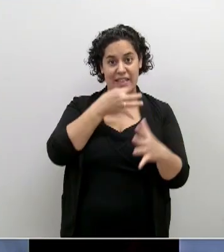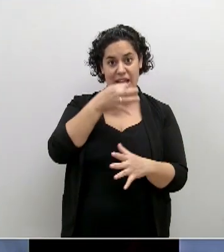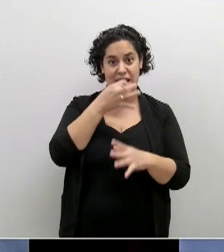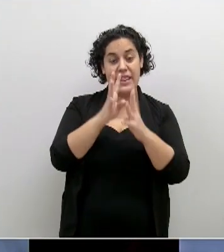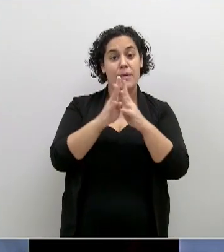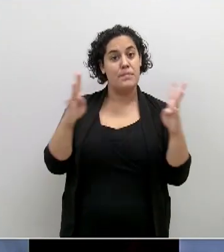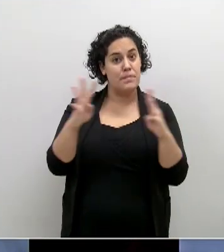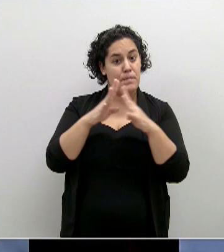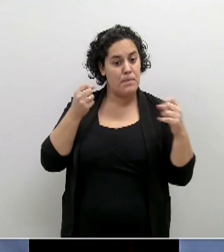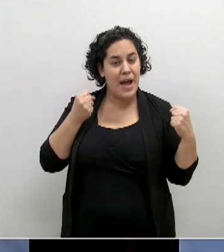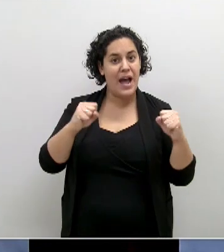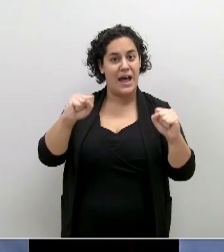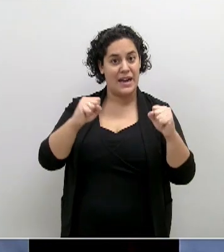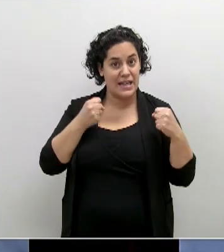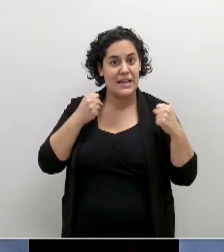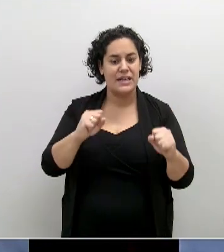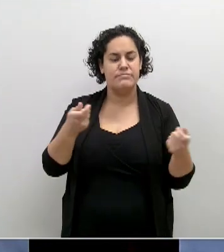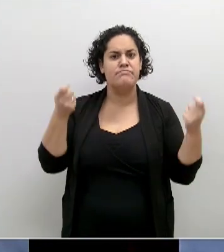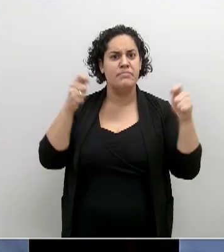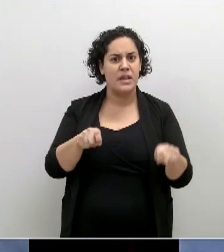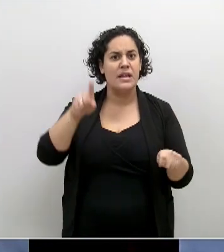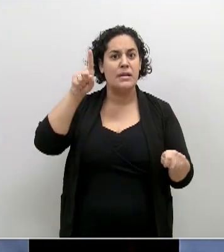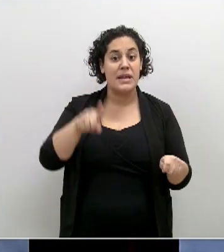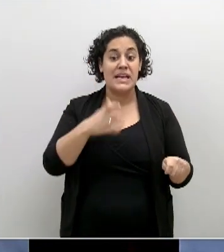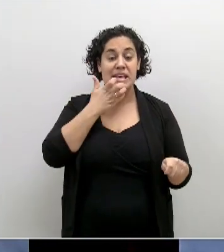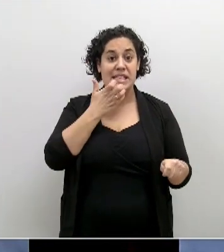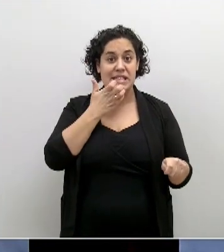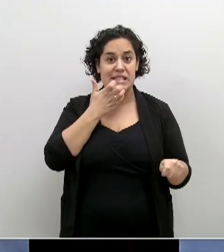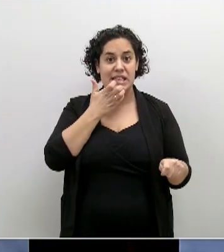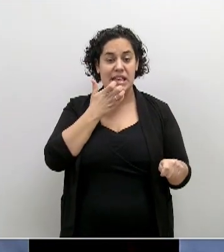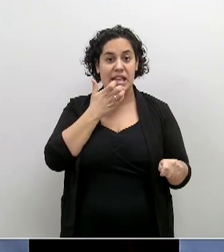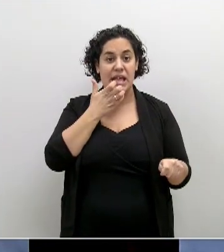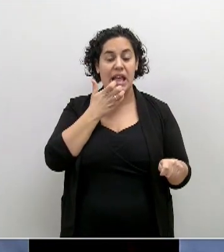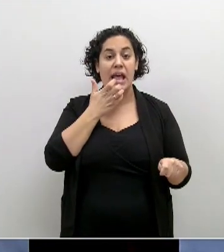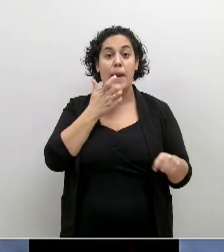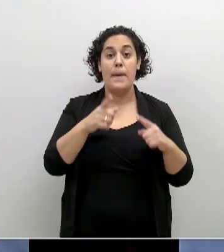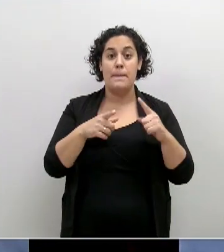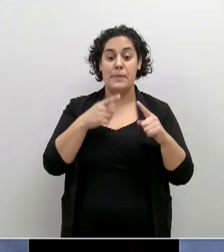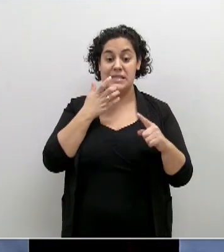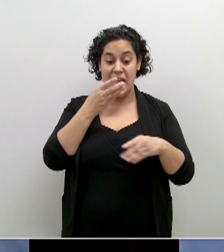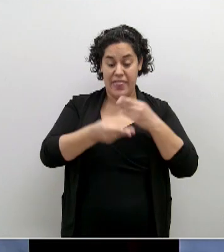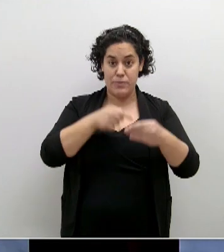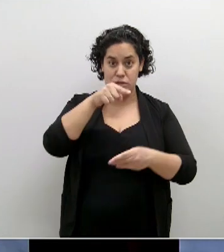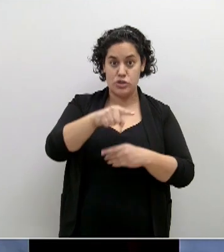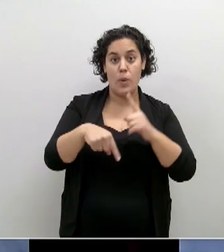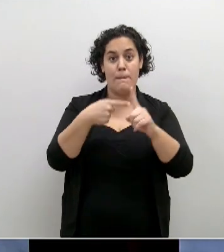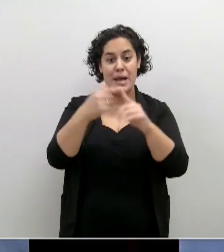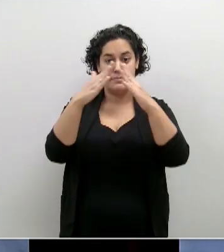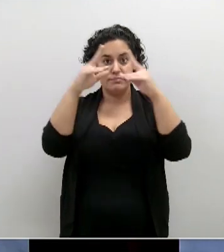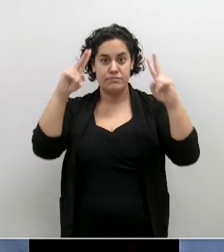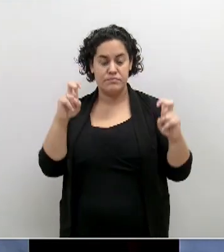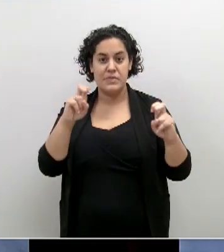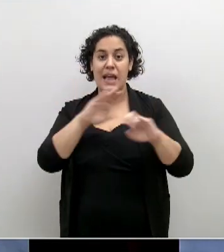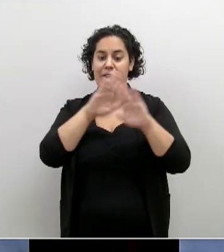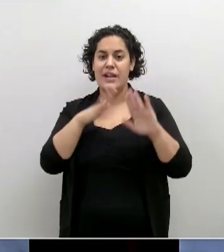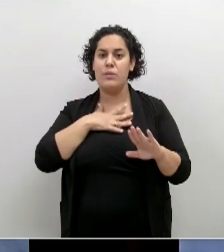si esta medida, sin ir acompañada por un confinamiento domiciliario, puede ser contraproducente. Y en ese